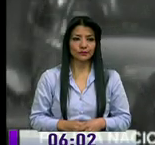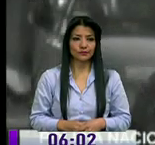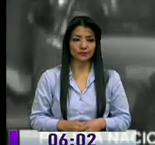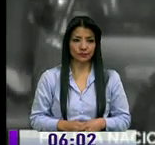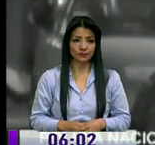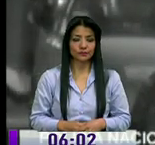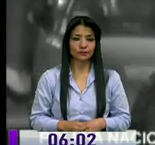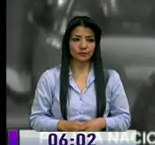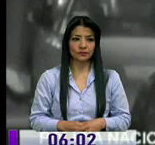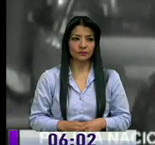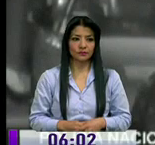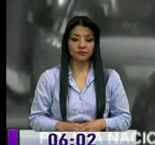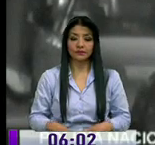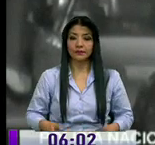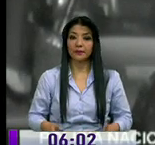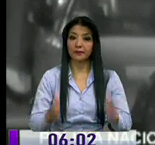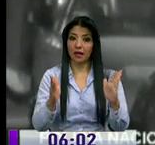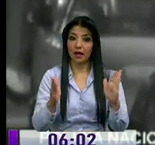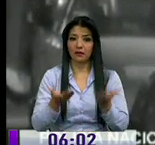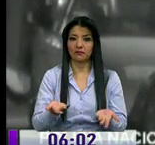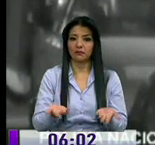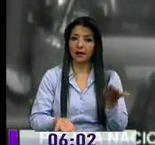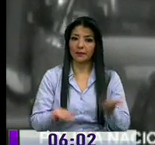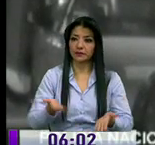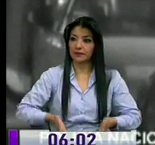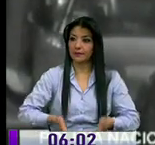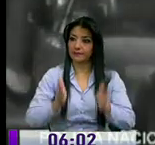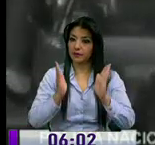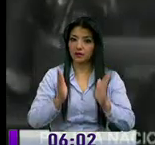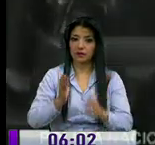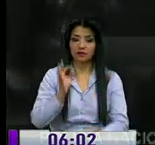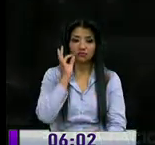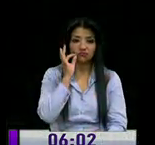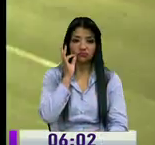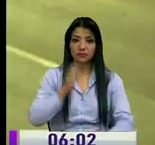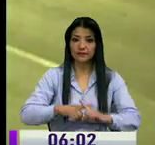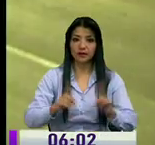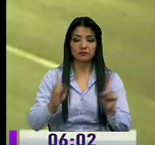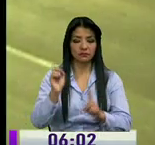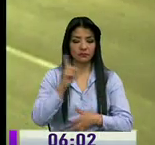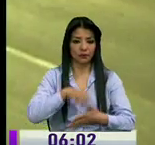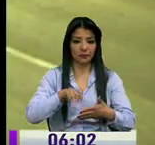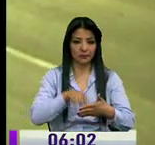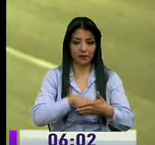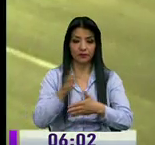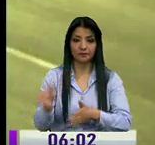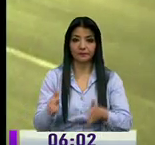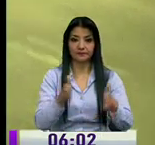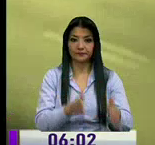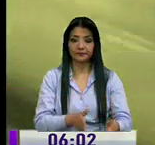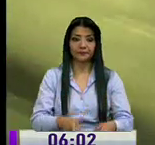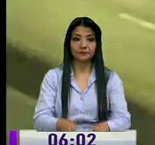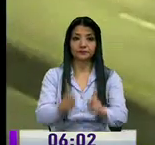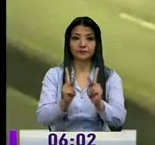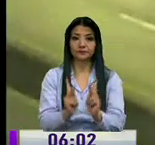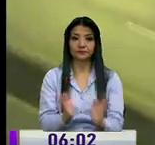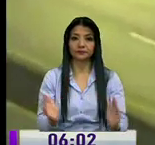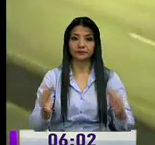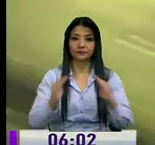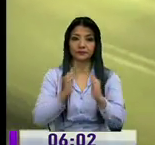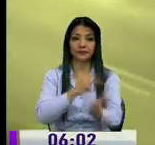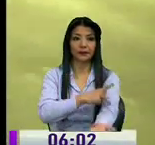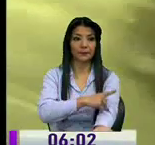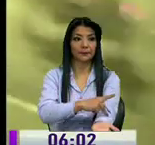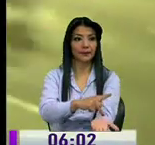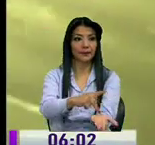Aseguran que no es permitido el consumir estupefacientes en las calles. Por otra parte, en la isla Trinitaria, en la vía perimetral, vemos